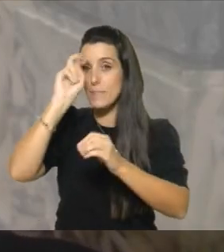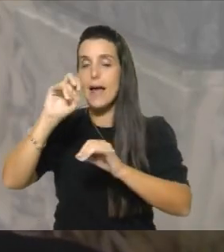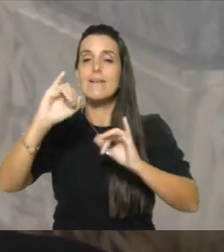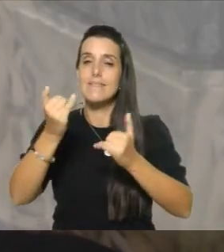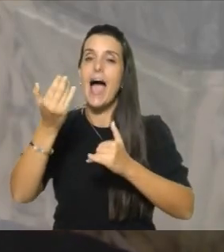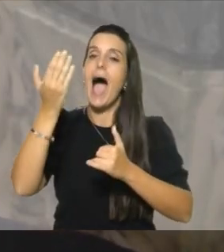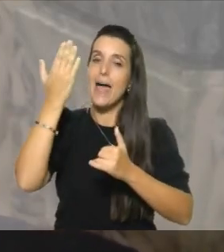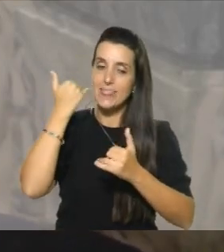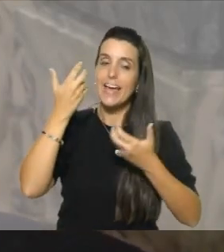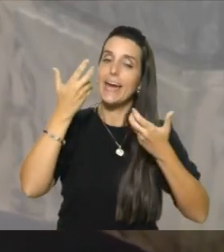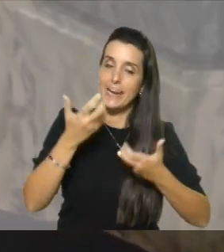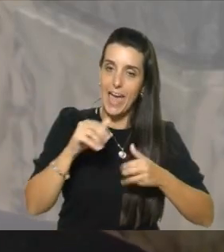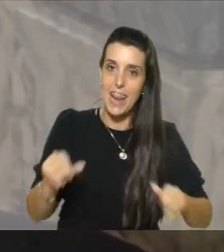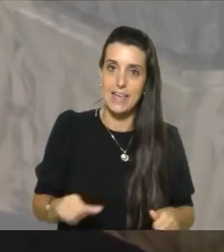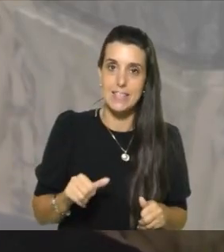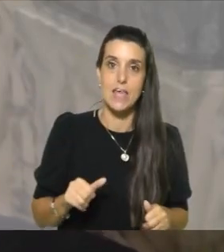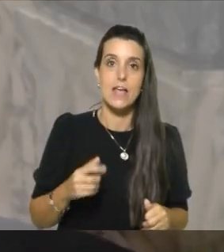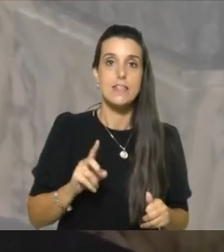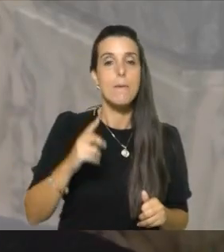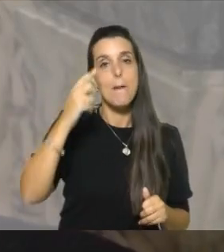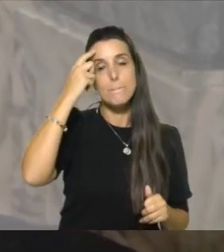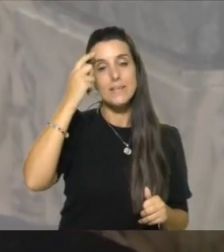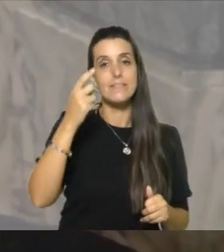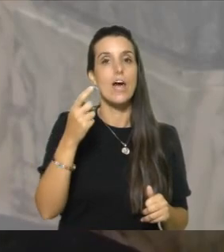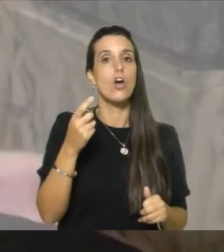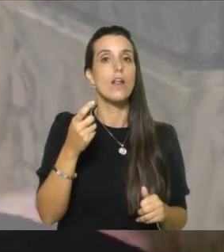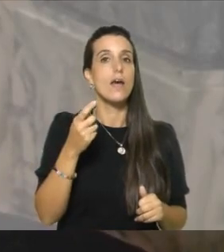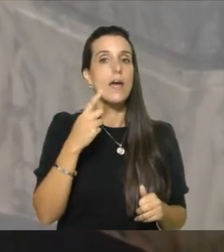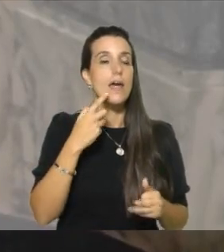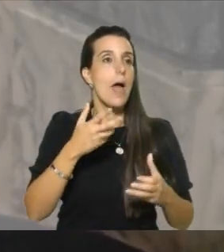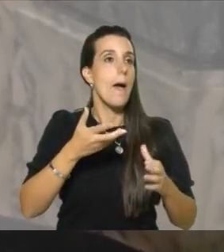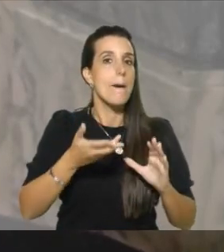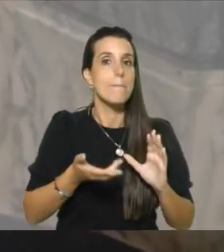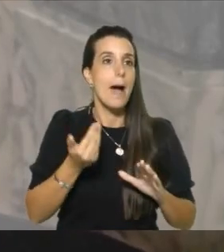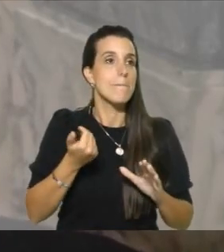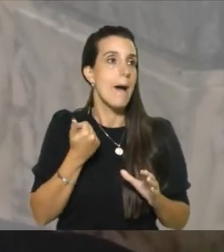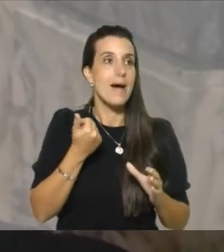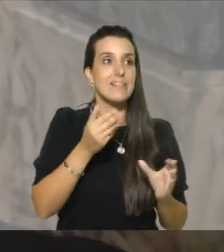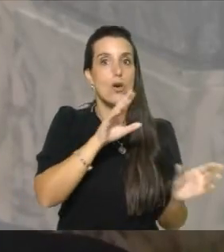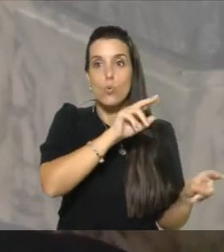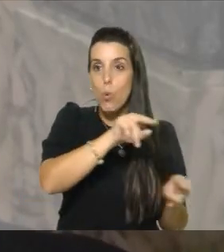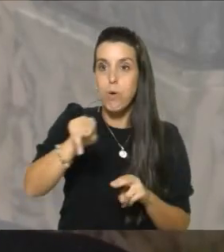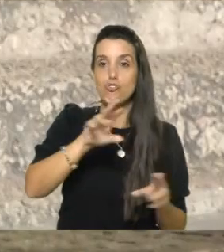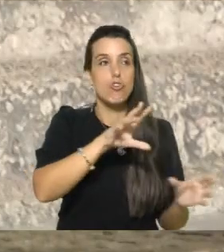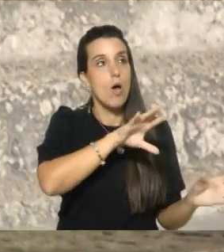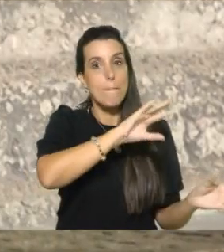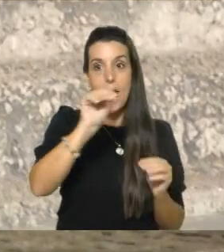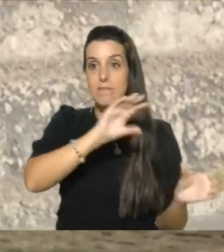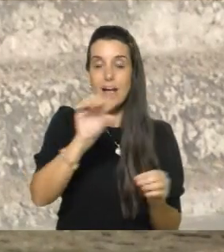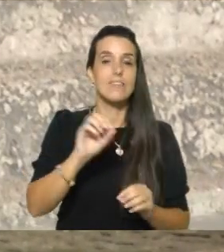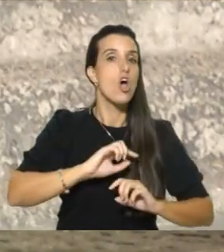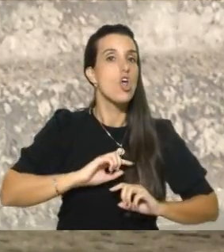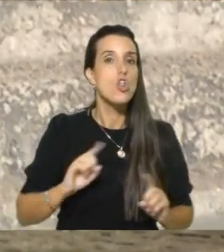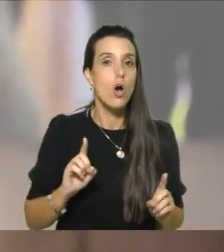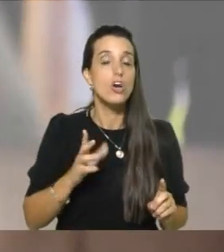otros mecanismos eh pensaron que la respuesta era ampliar y ampliar y ampliar cupos eso tampoco les funcionó básicamente no